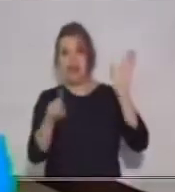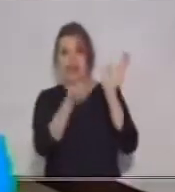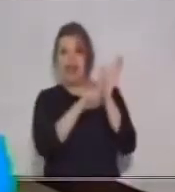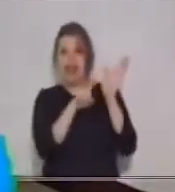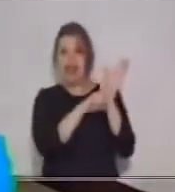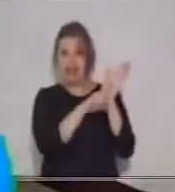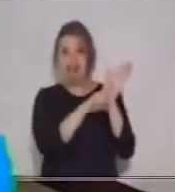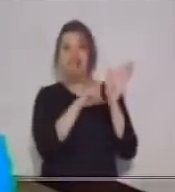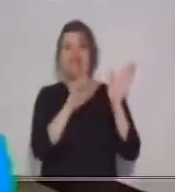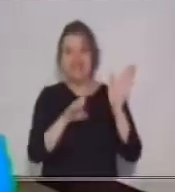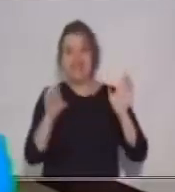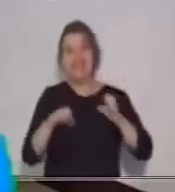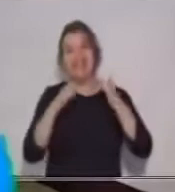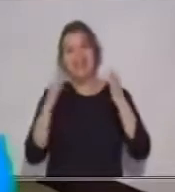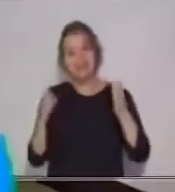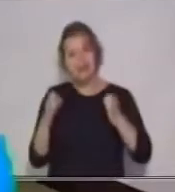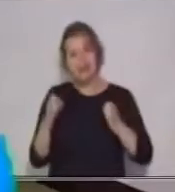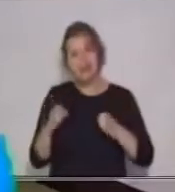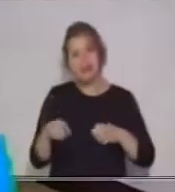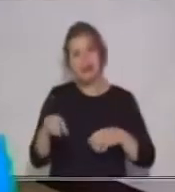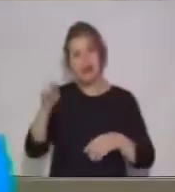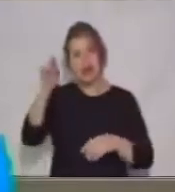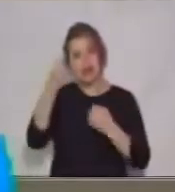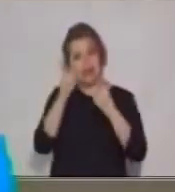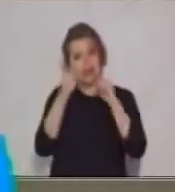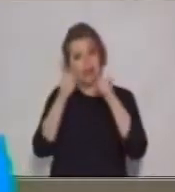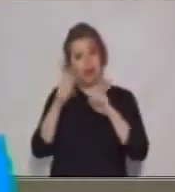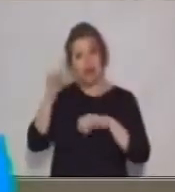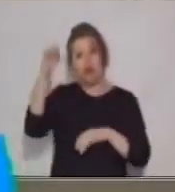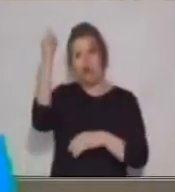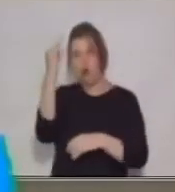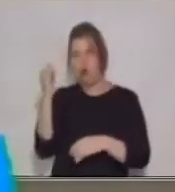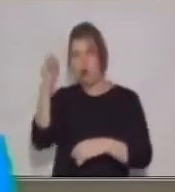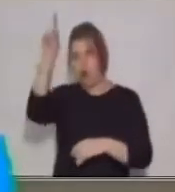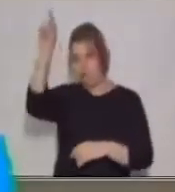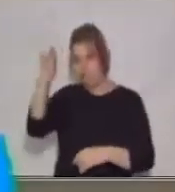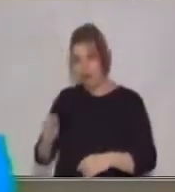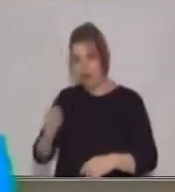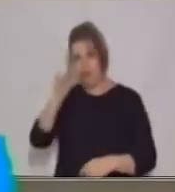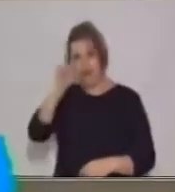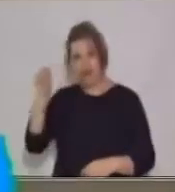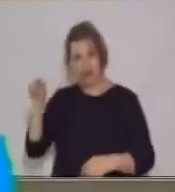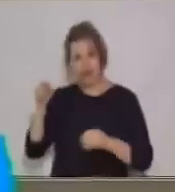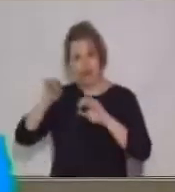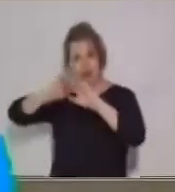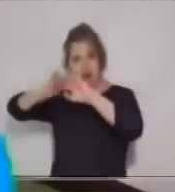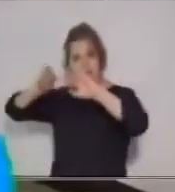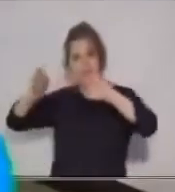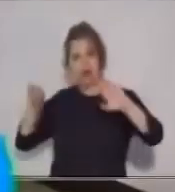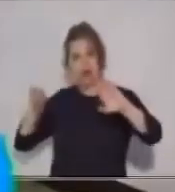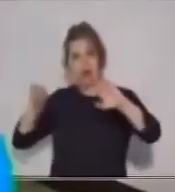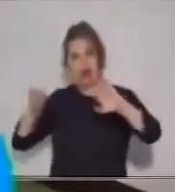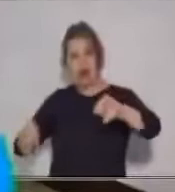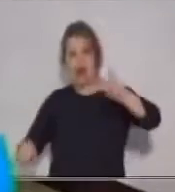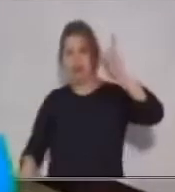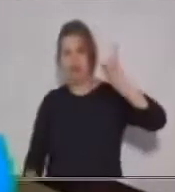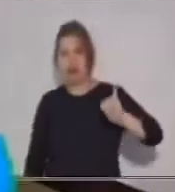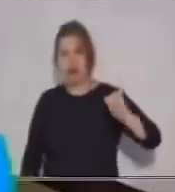que, teniendo aquí nuestro plano cartesiano, esa parábola se va a abrir a la izquierda.